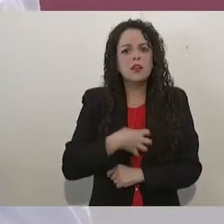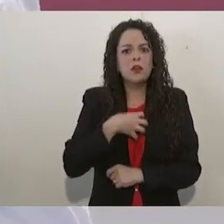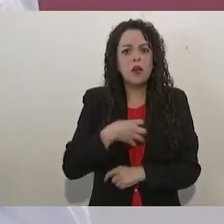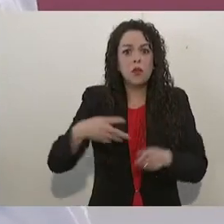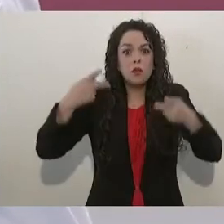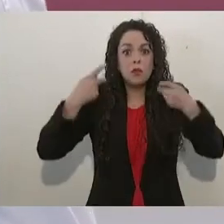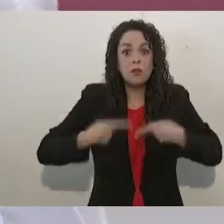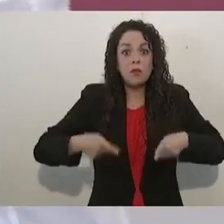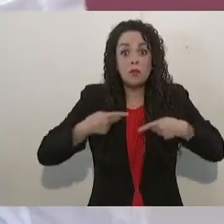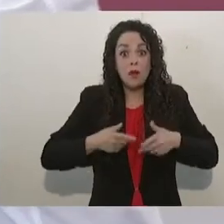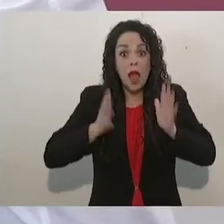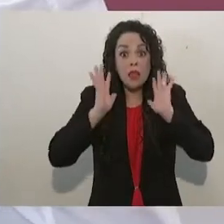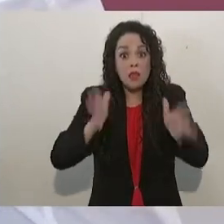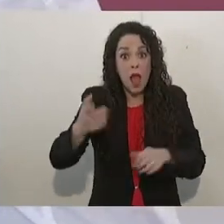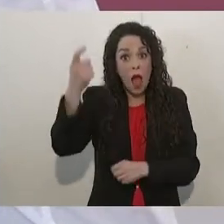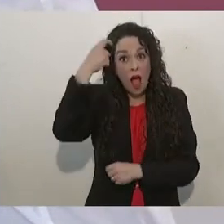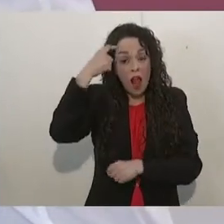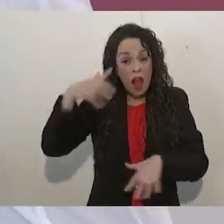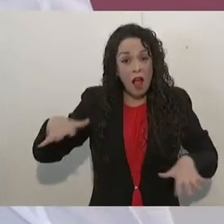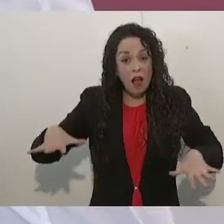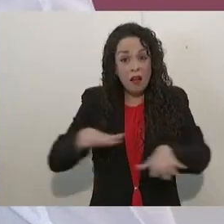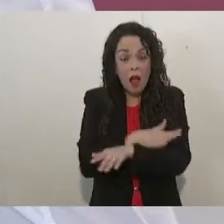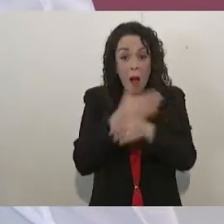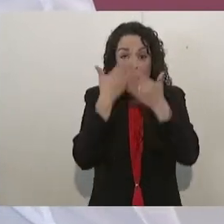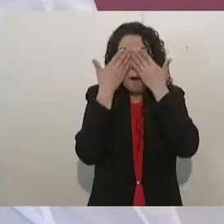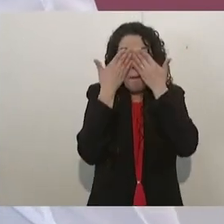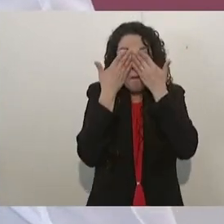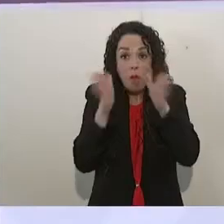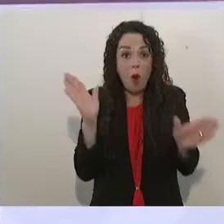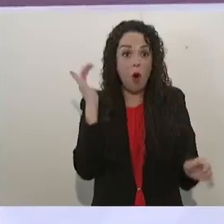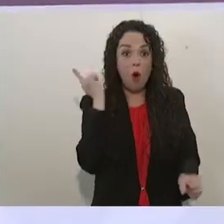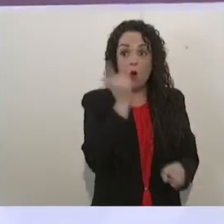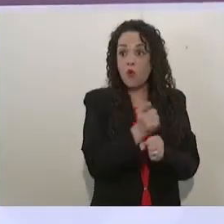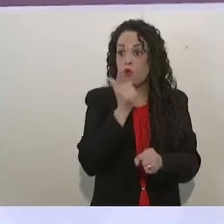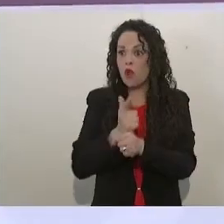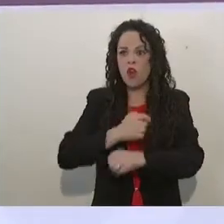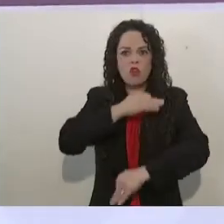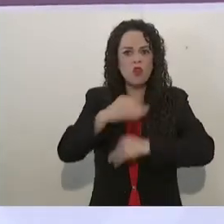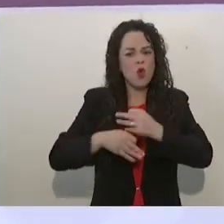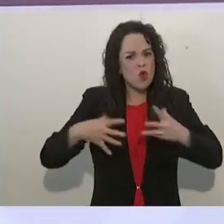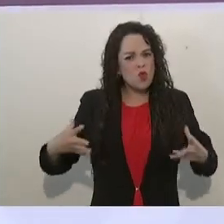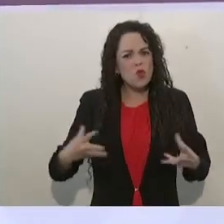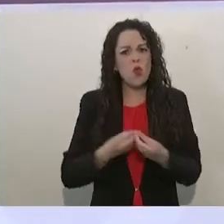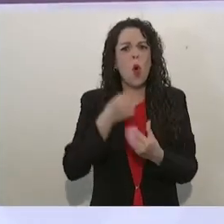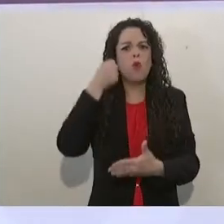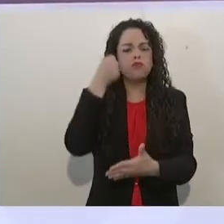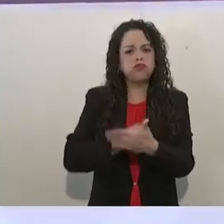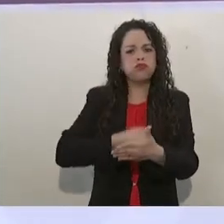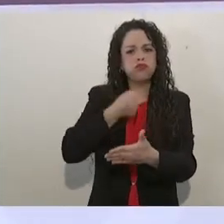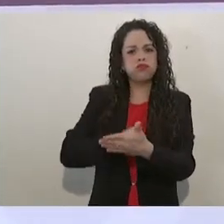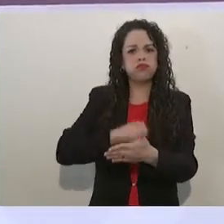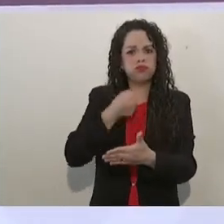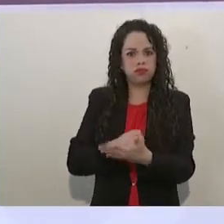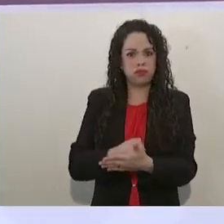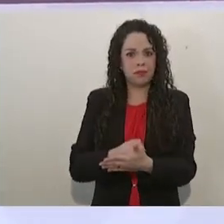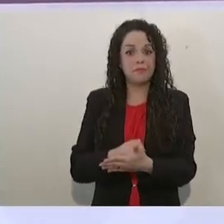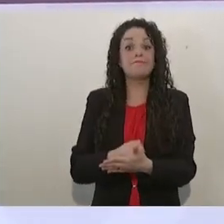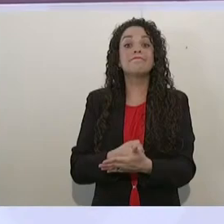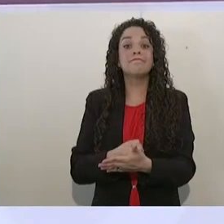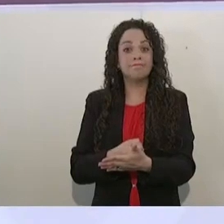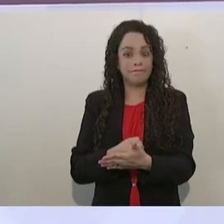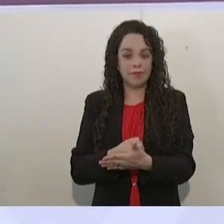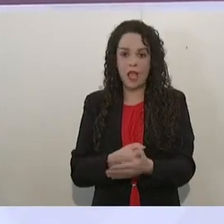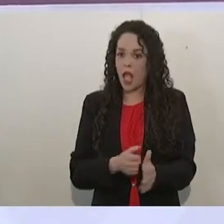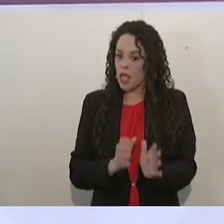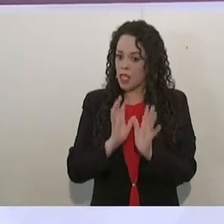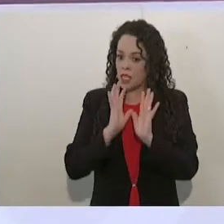mentalidad que hemos logrado entre todos, que acaba de quedar de manifiesto, se